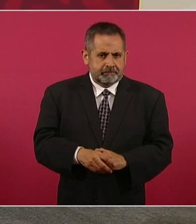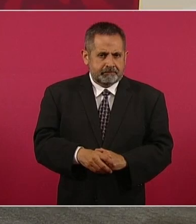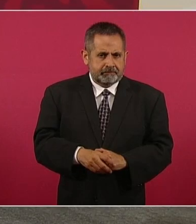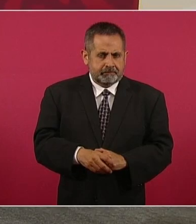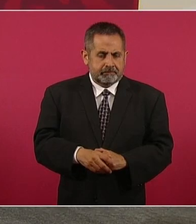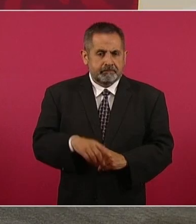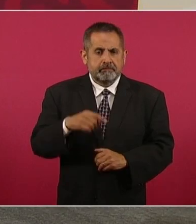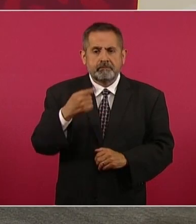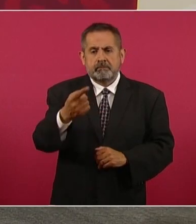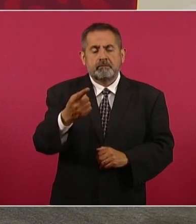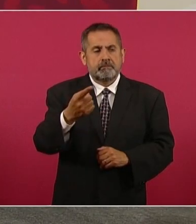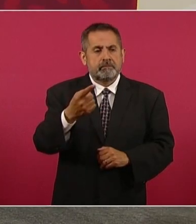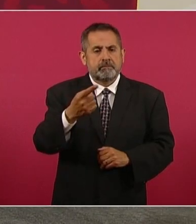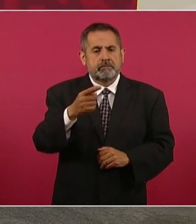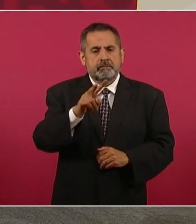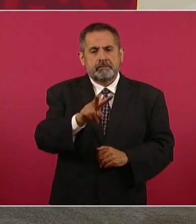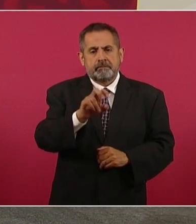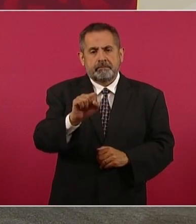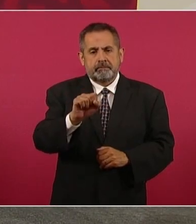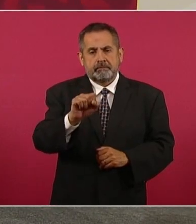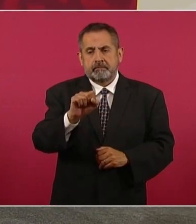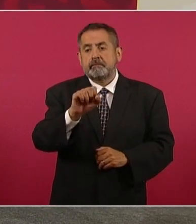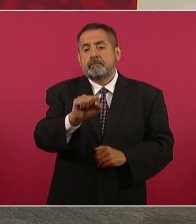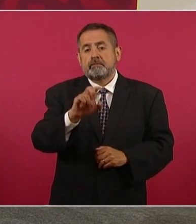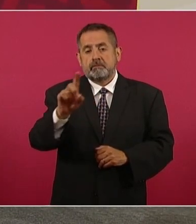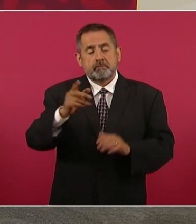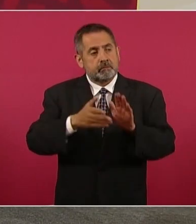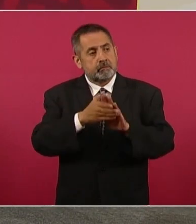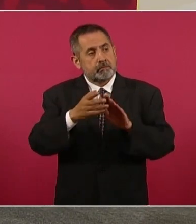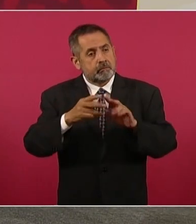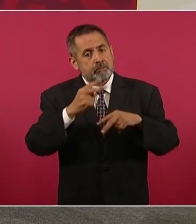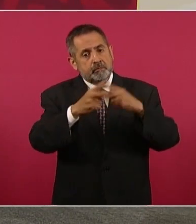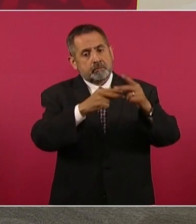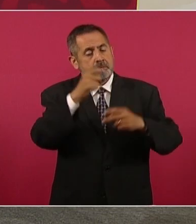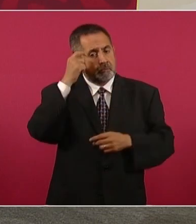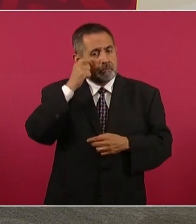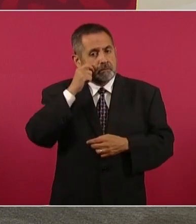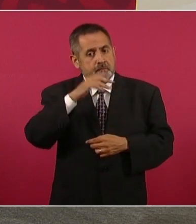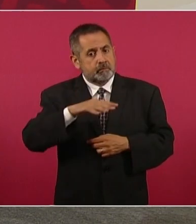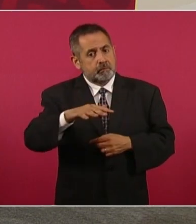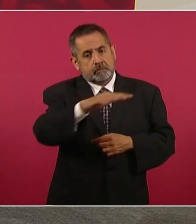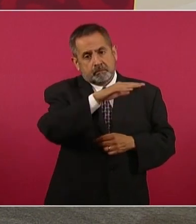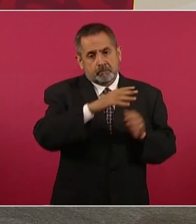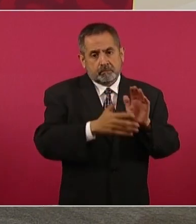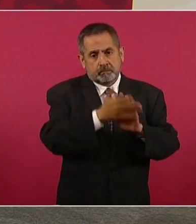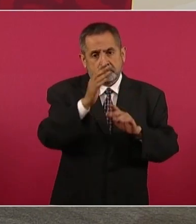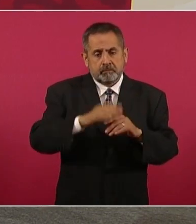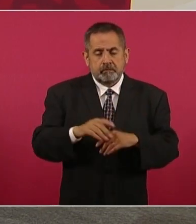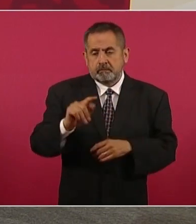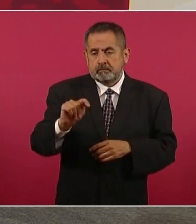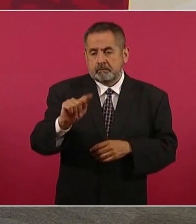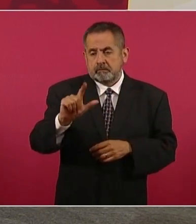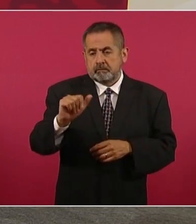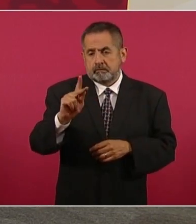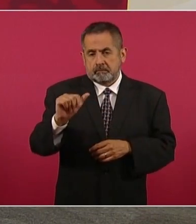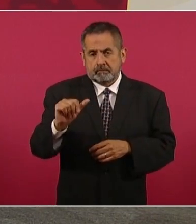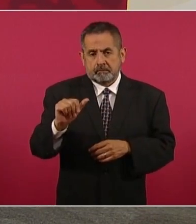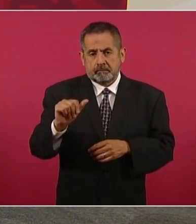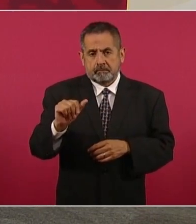El fin de semana vamos a la montaña de Guerrero. vamos a Tlapa